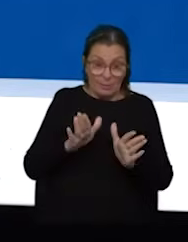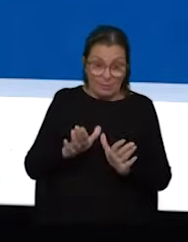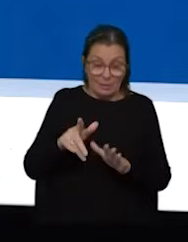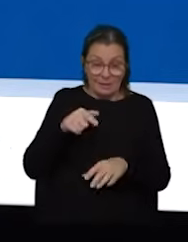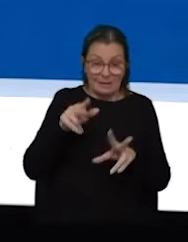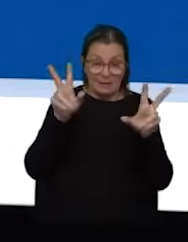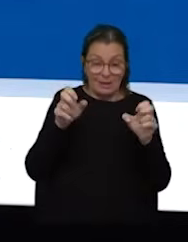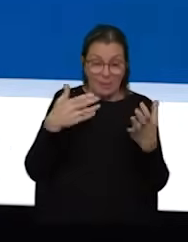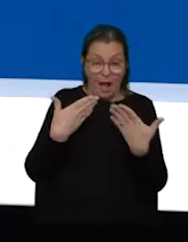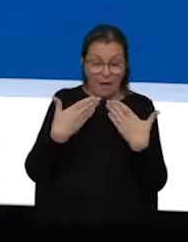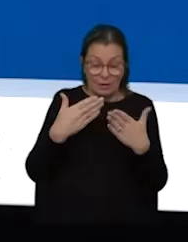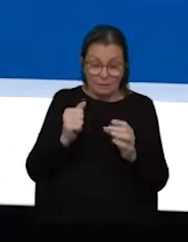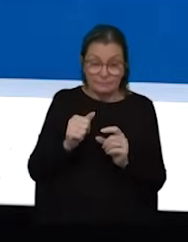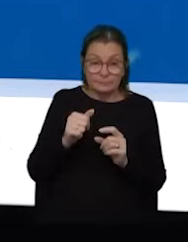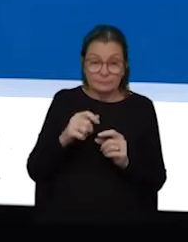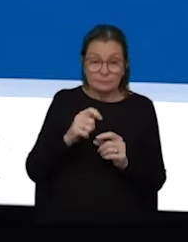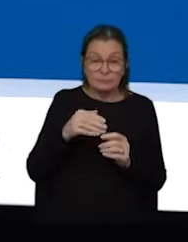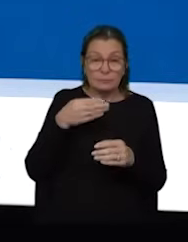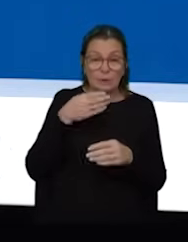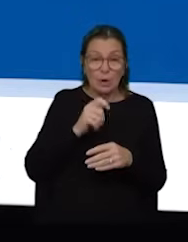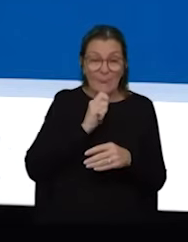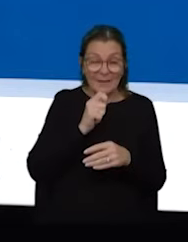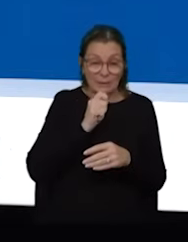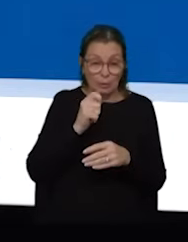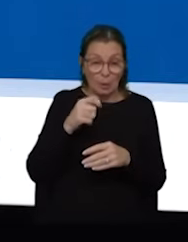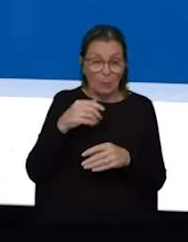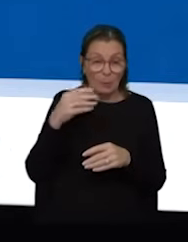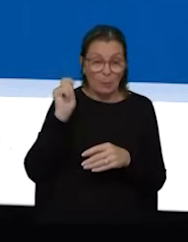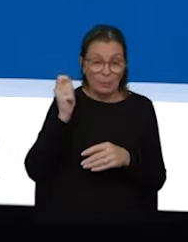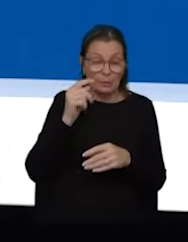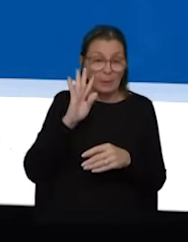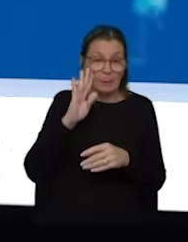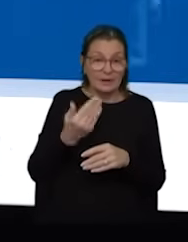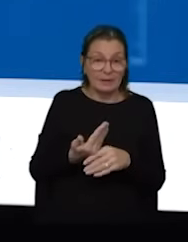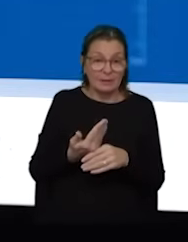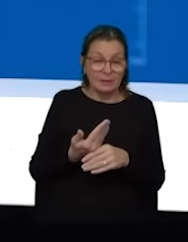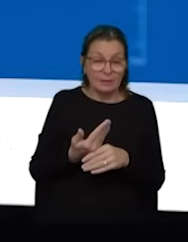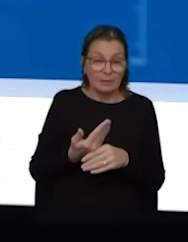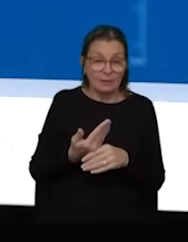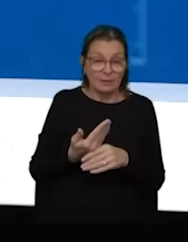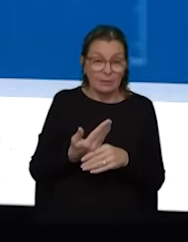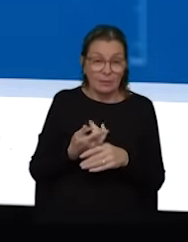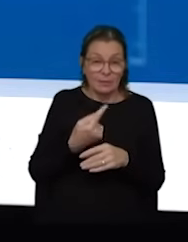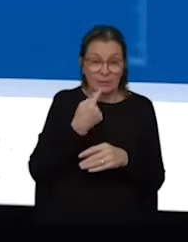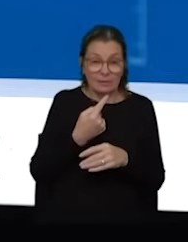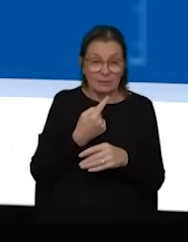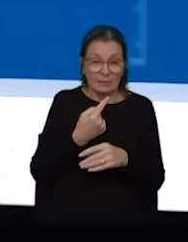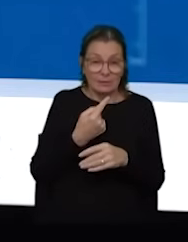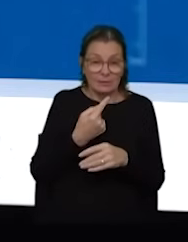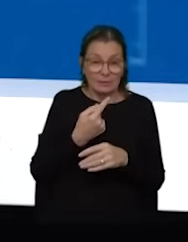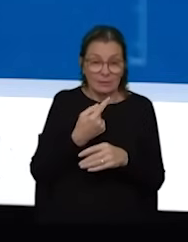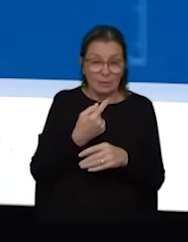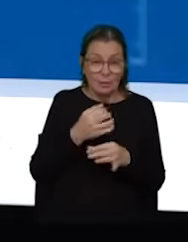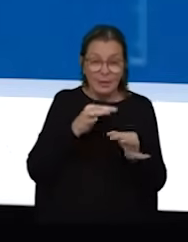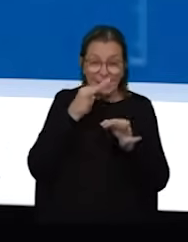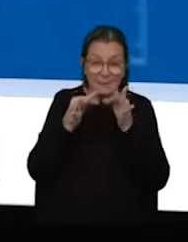tema eh particularmente en los medios públicos eh Y me parece este bastante absurdo el el el